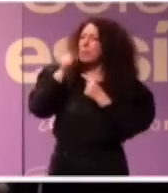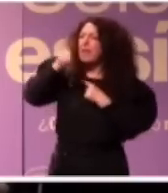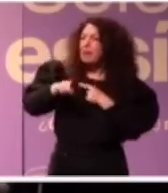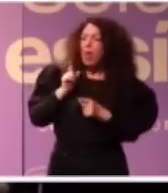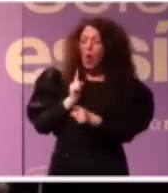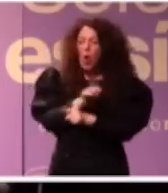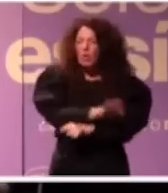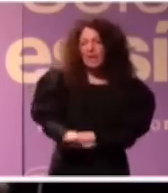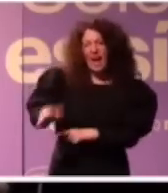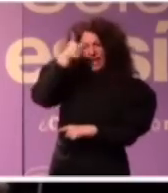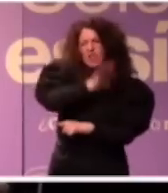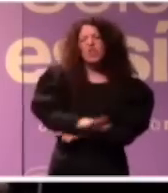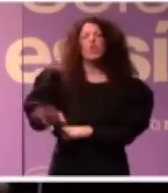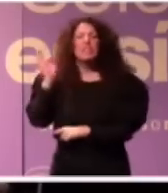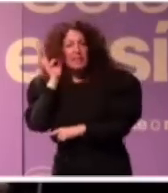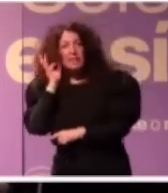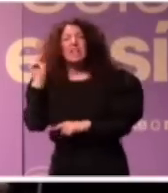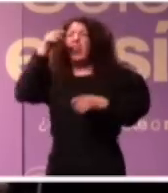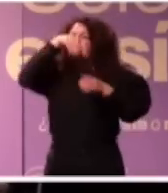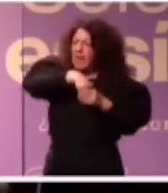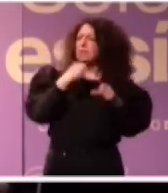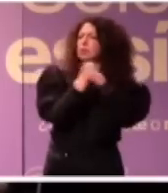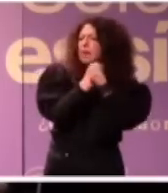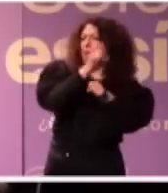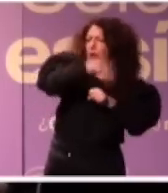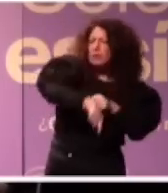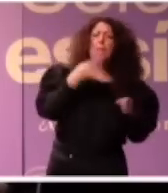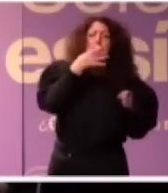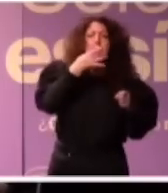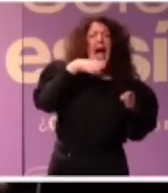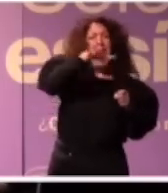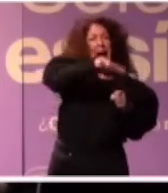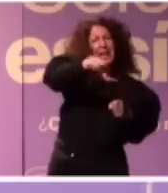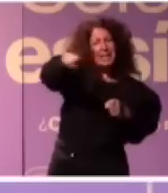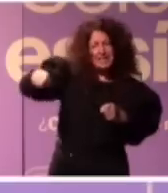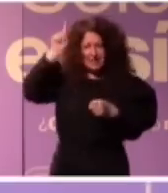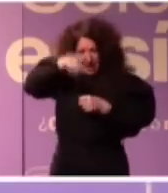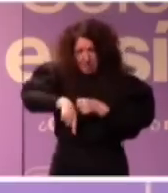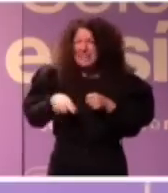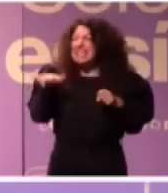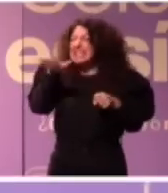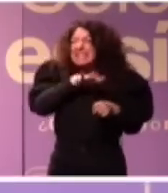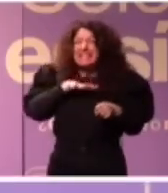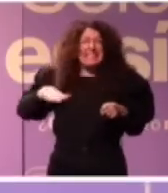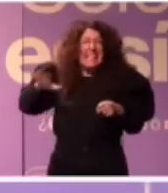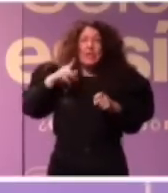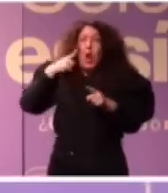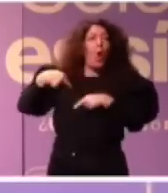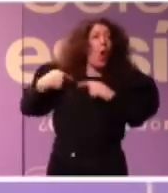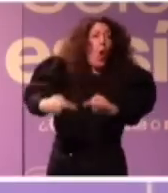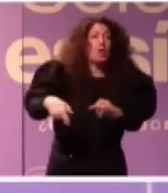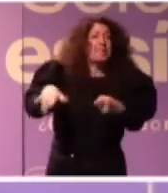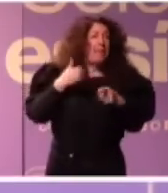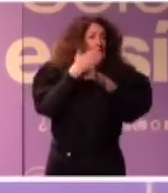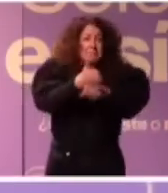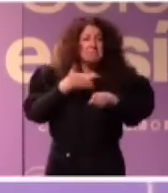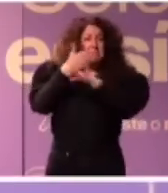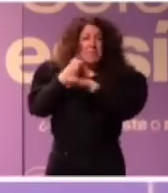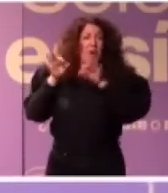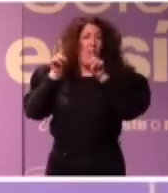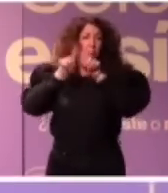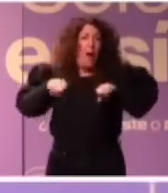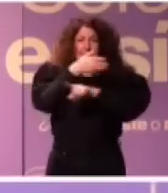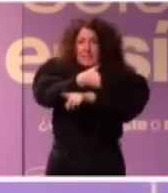niñas, que ocurren en el trabajo, que ocurren en los bares, que ocurren en los sitios más cotidianos donde nosotras